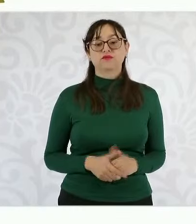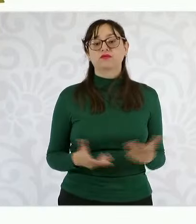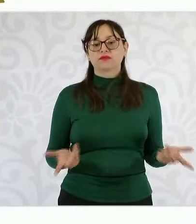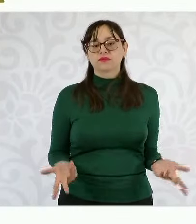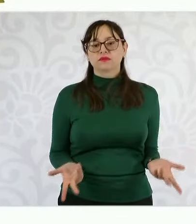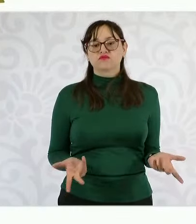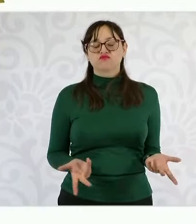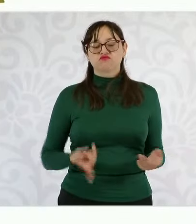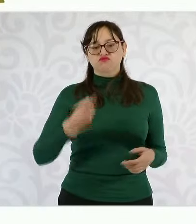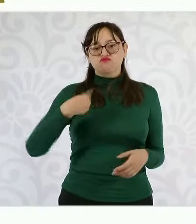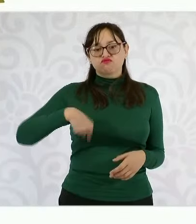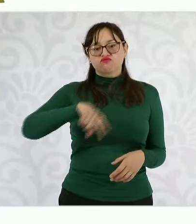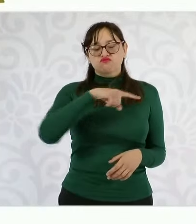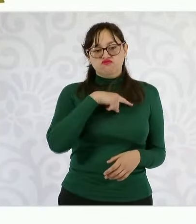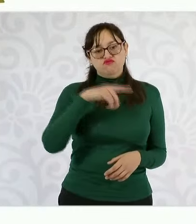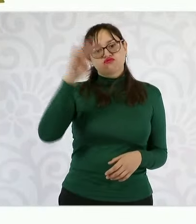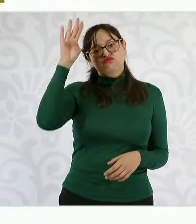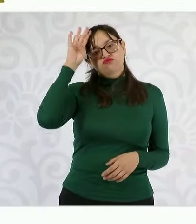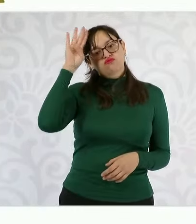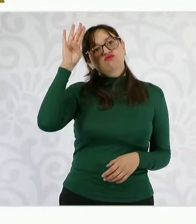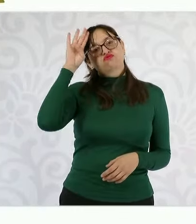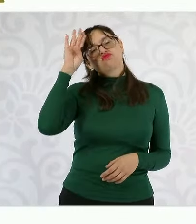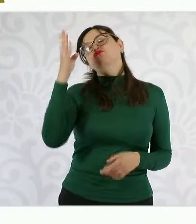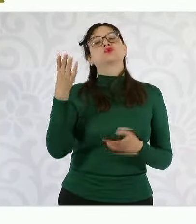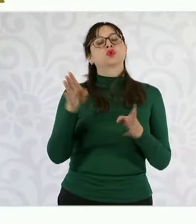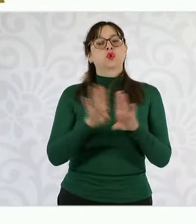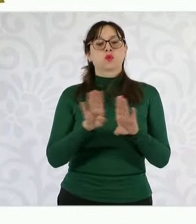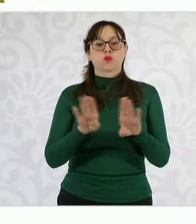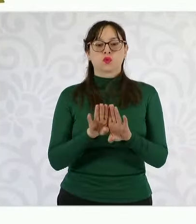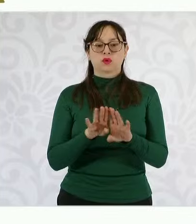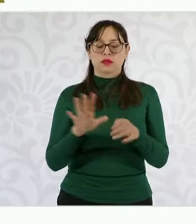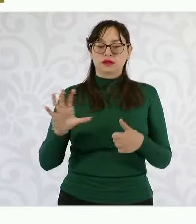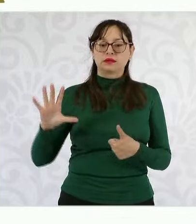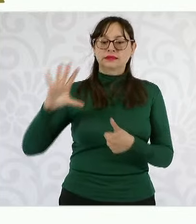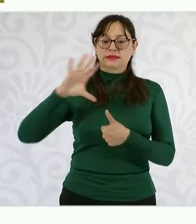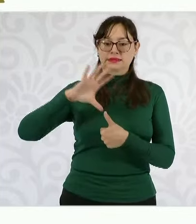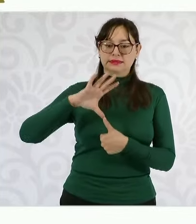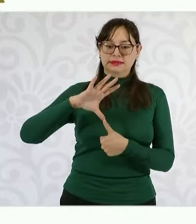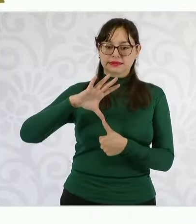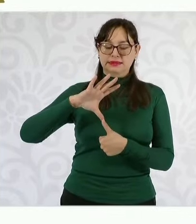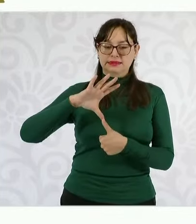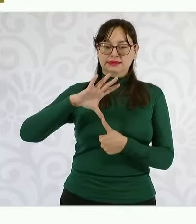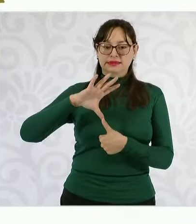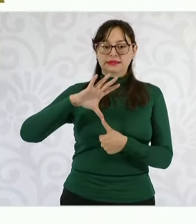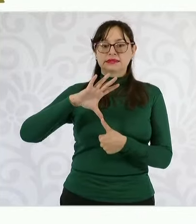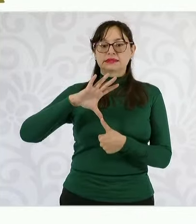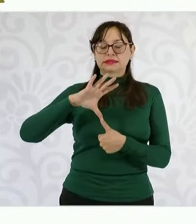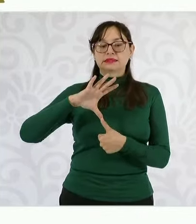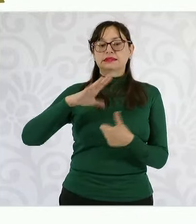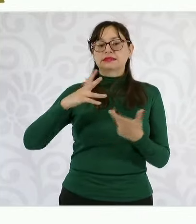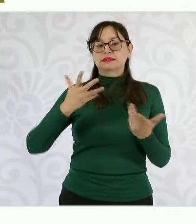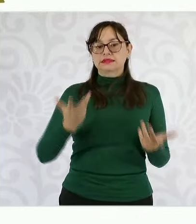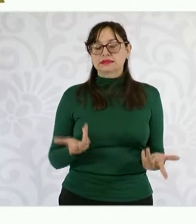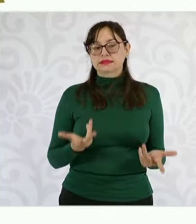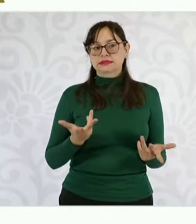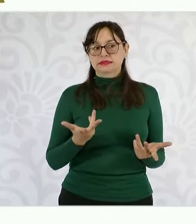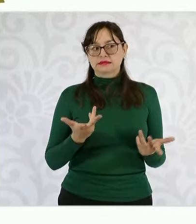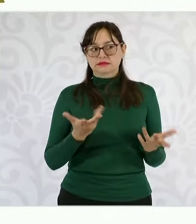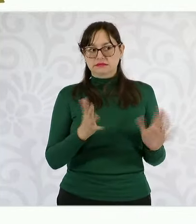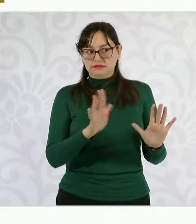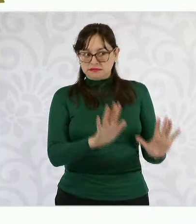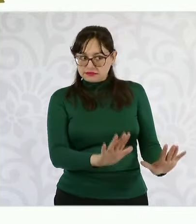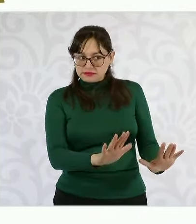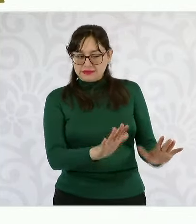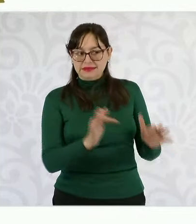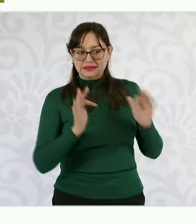Sheinbaum. Bueno, el comercio en la región, o sea, ¿qué le vamos a plantear a la nueva